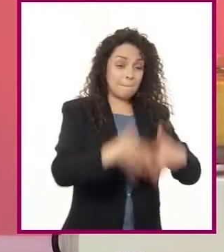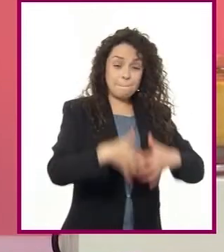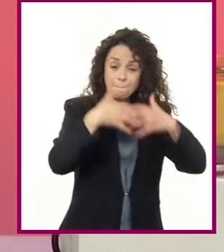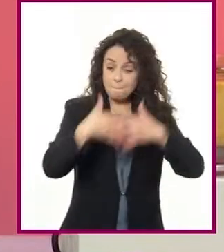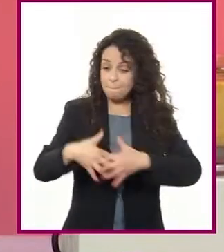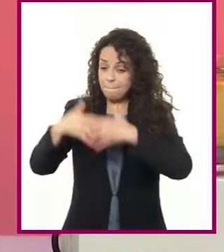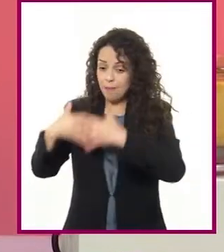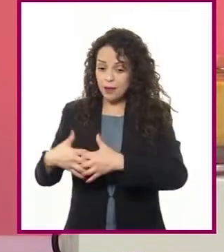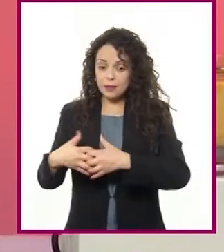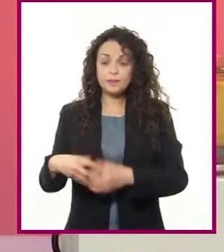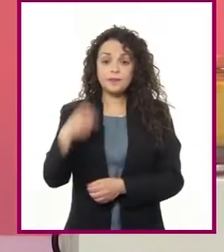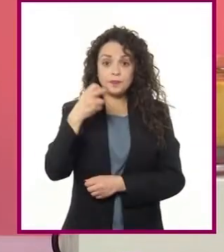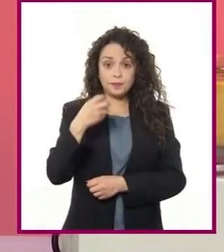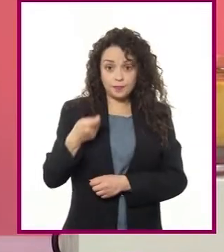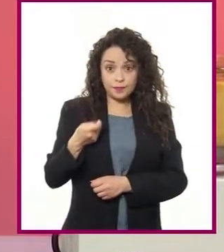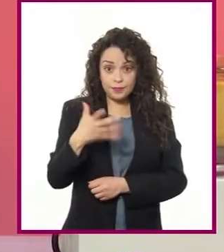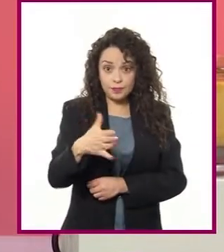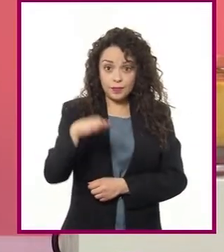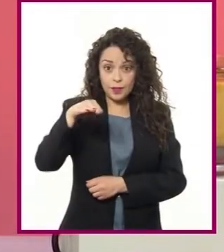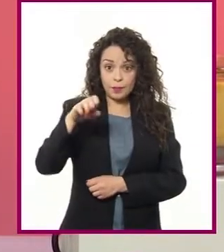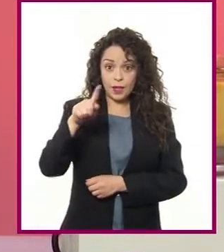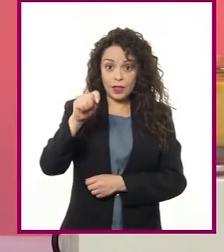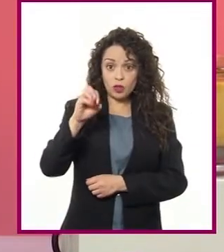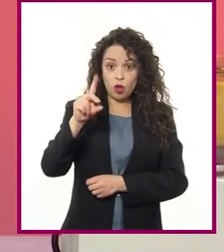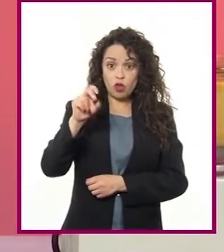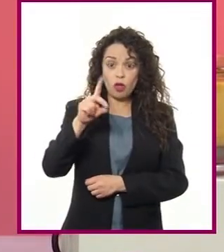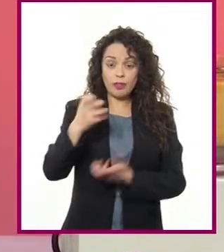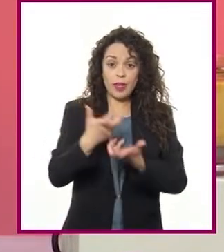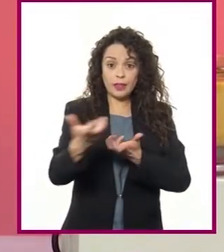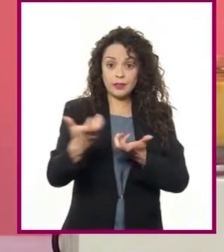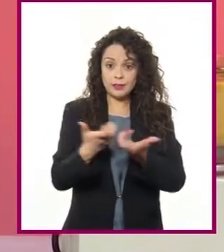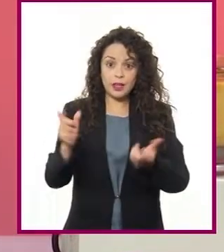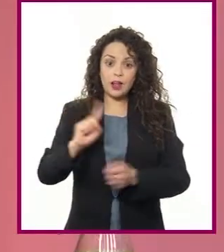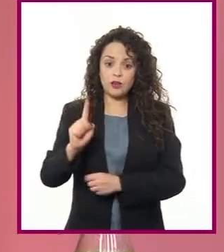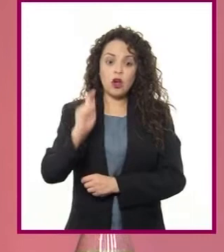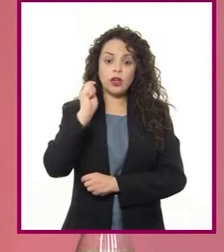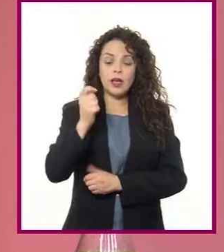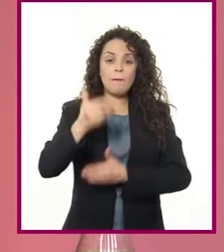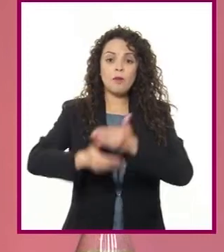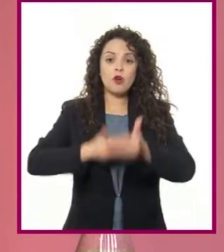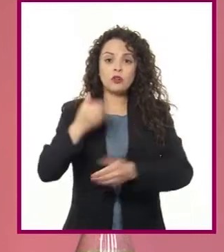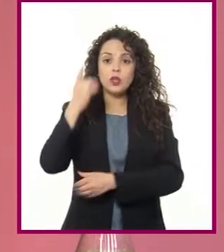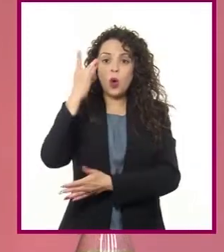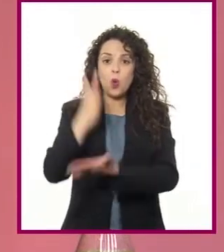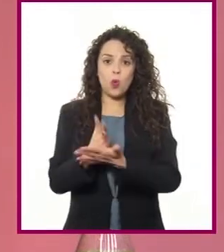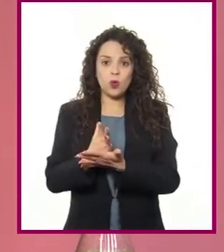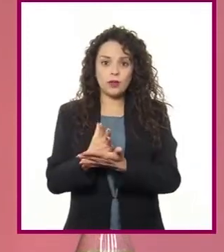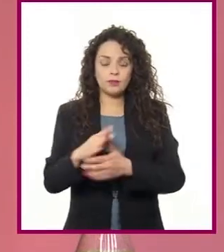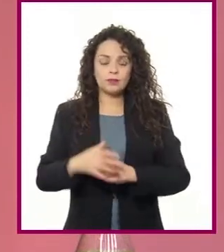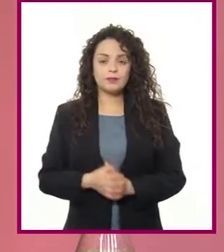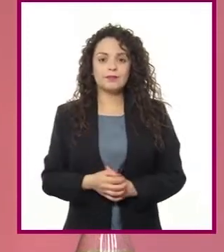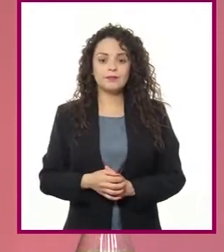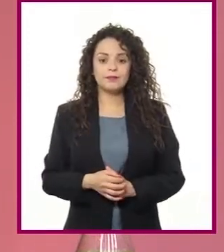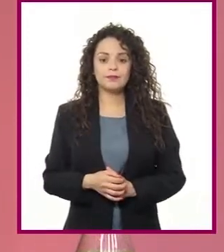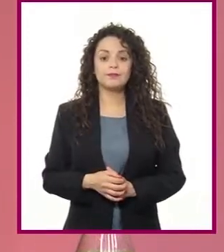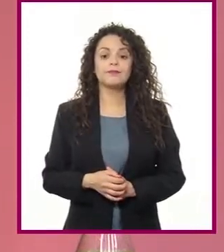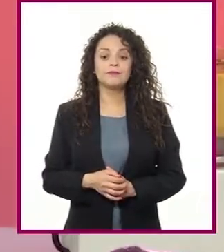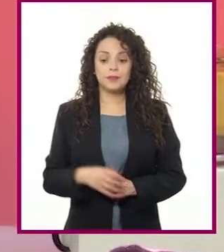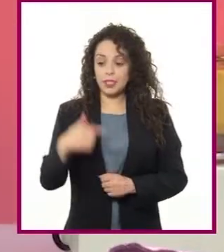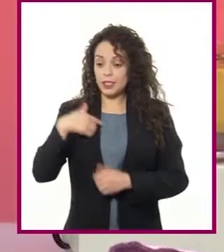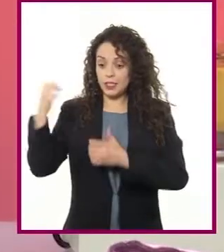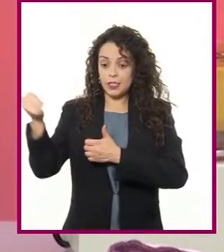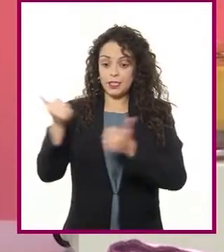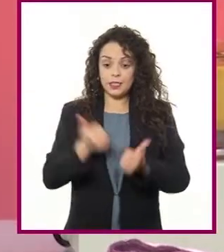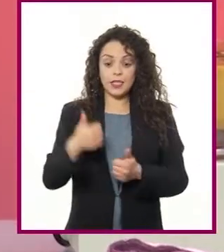como métodos de separación, se les denomina procesos unitarios. Maestra, le traje una vinagreta que